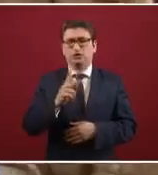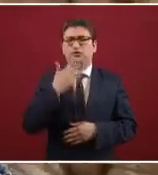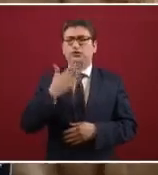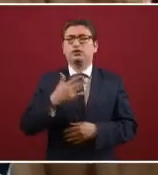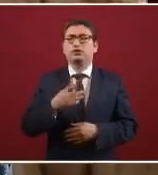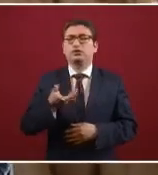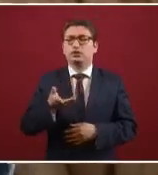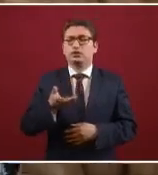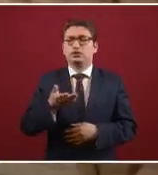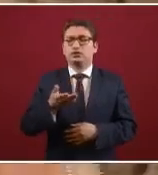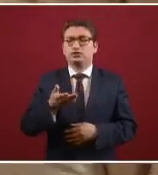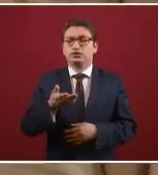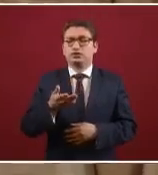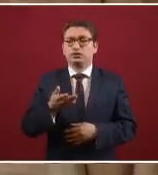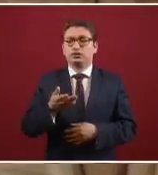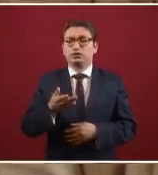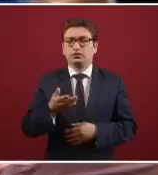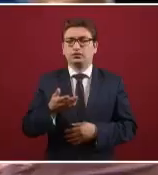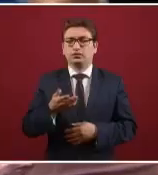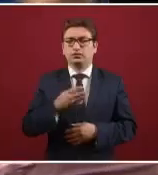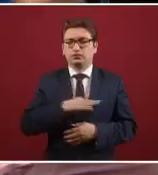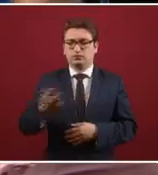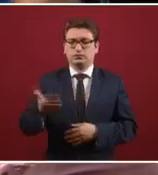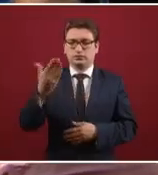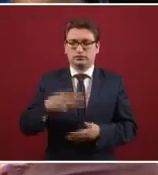pudiera detallar para qué